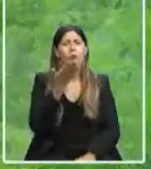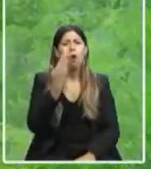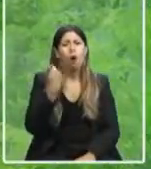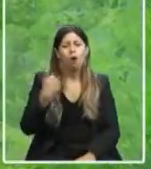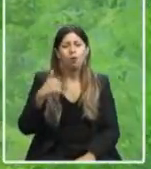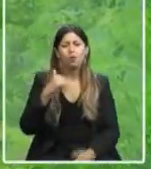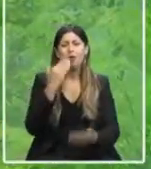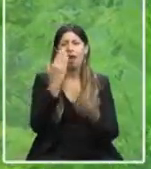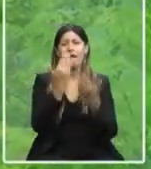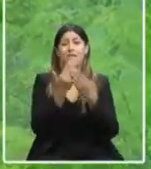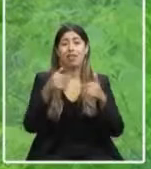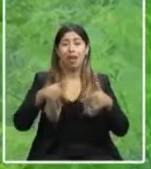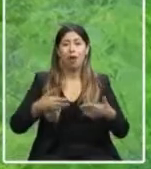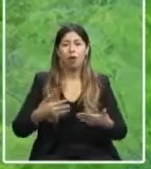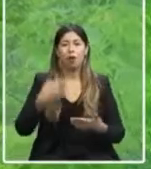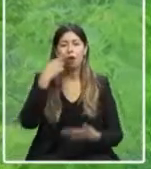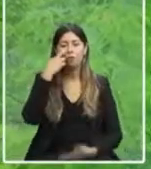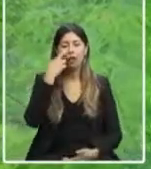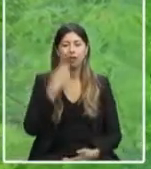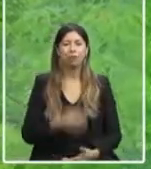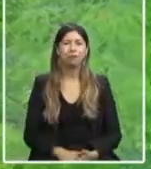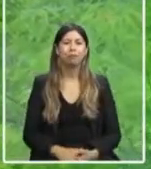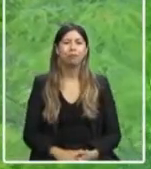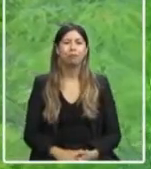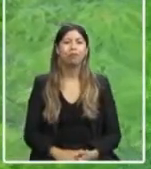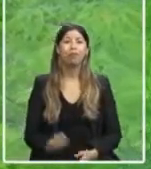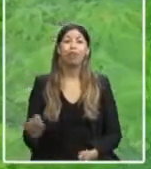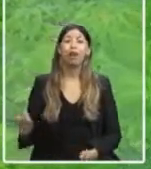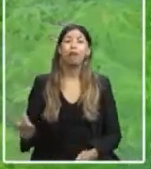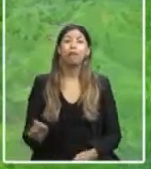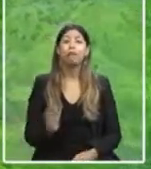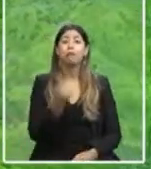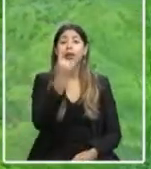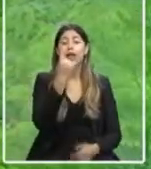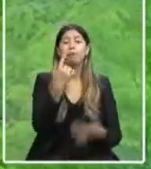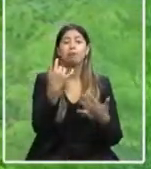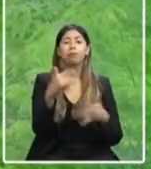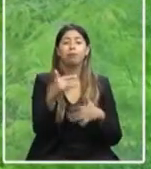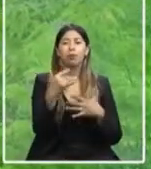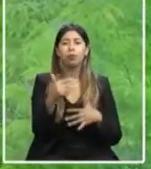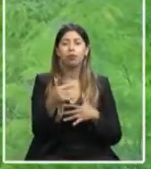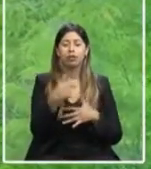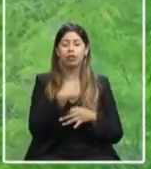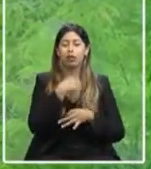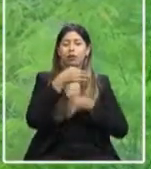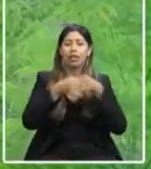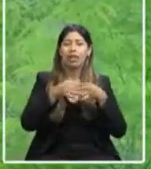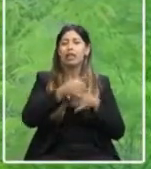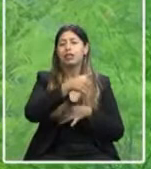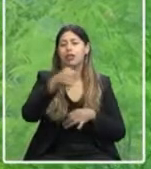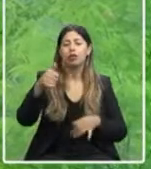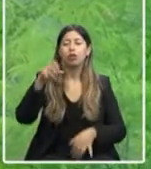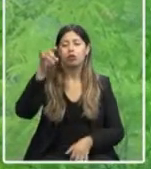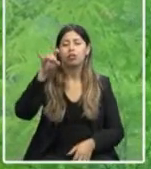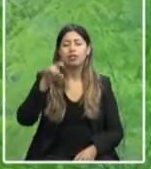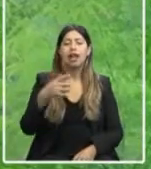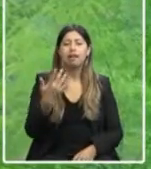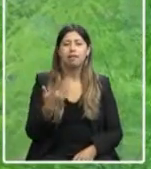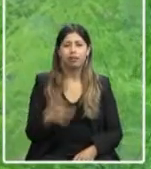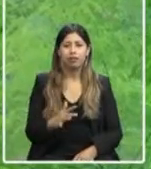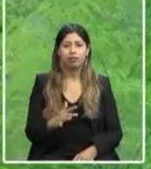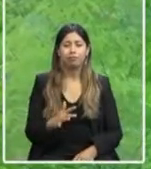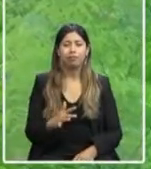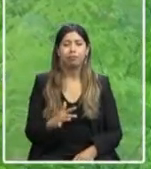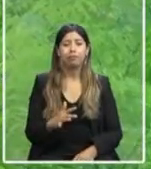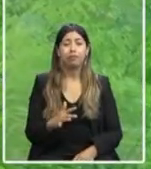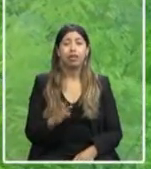la humanidad actualmente. Lo primero que hay que decir, y todos lo saben, es que